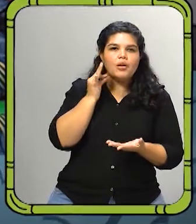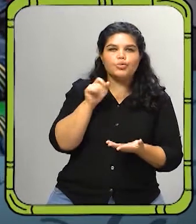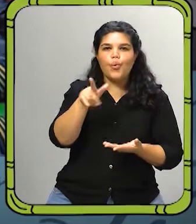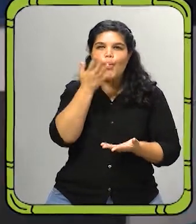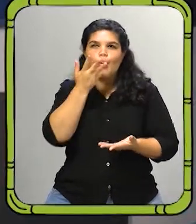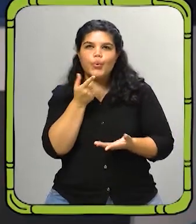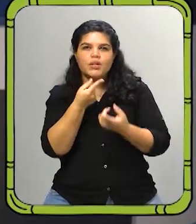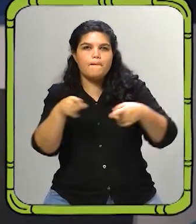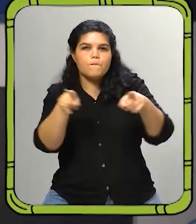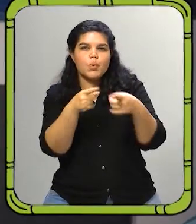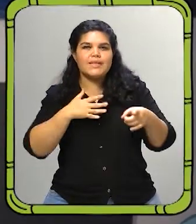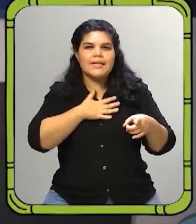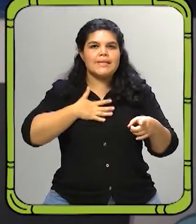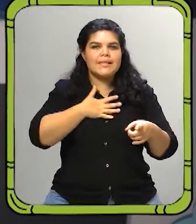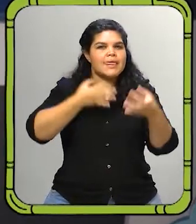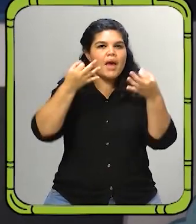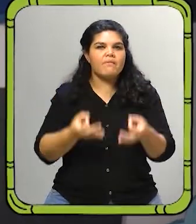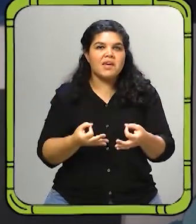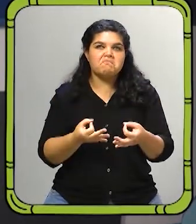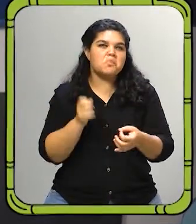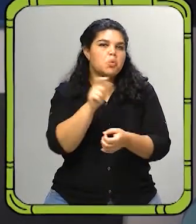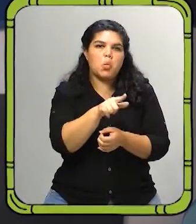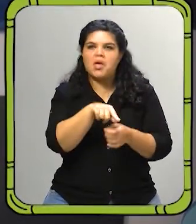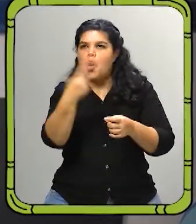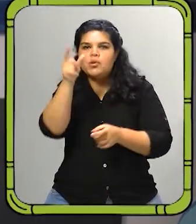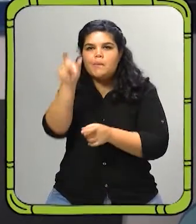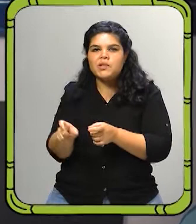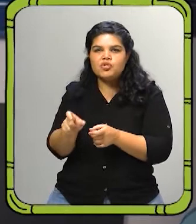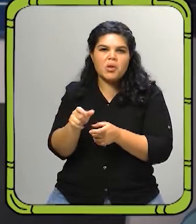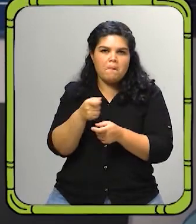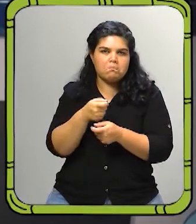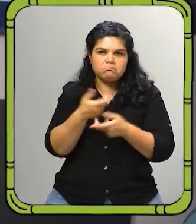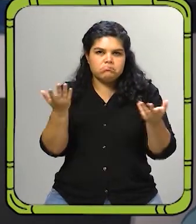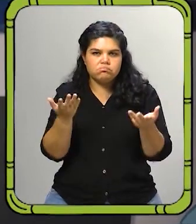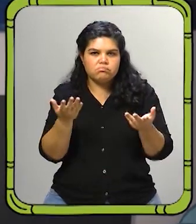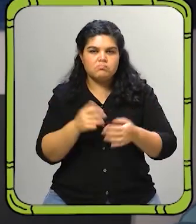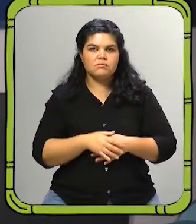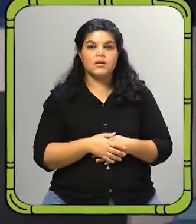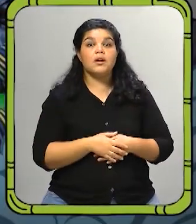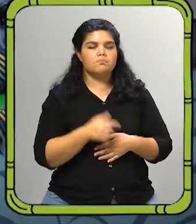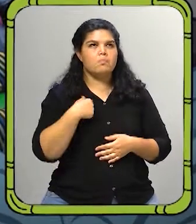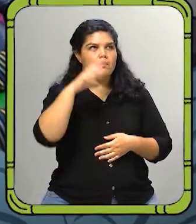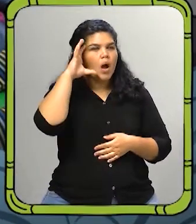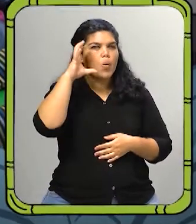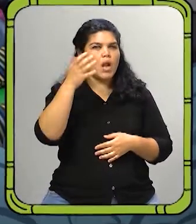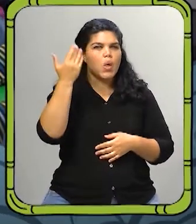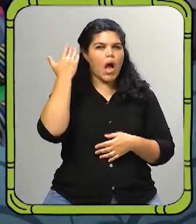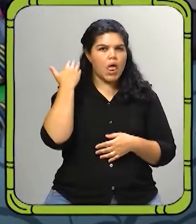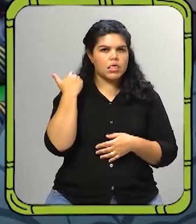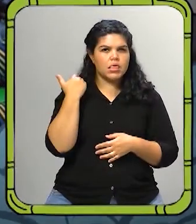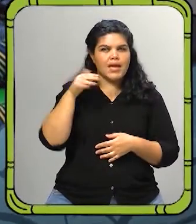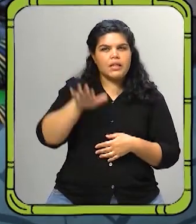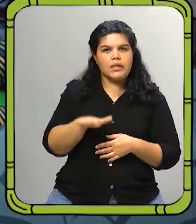bien, un pedacito? Hay una canción que, así que me acuerdo de mi infancia, yo veía